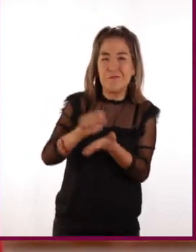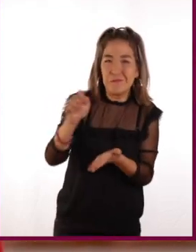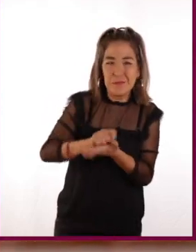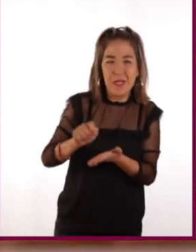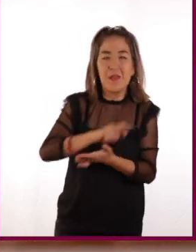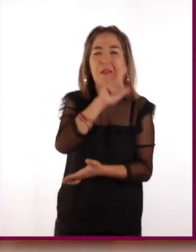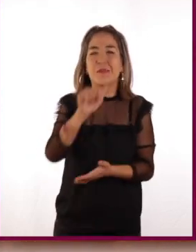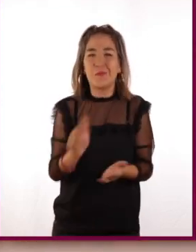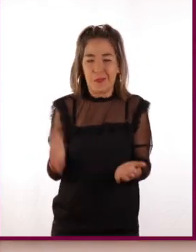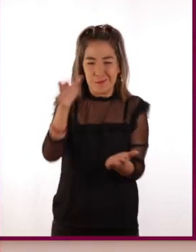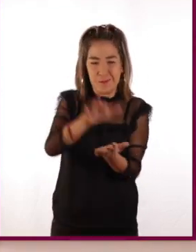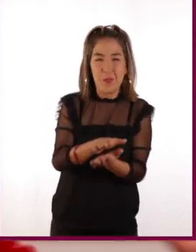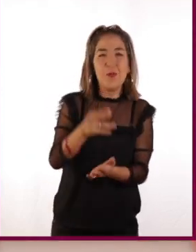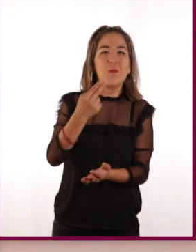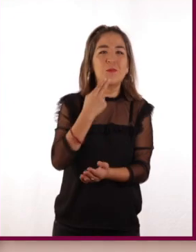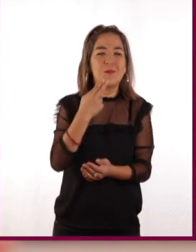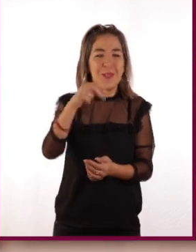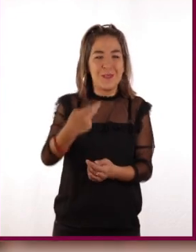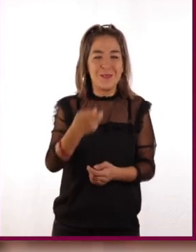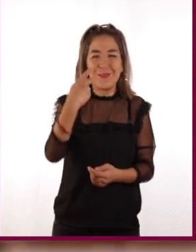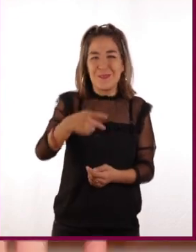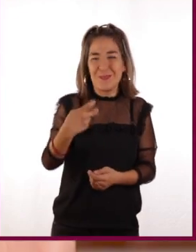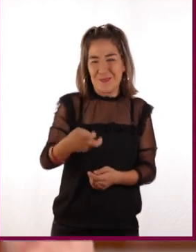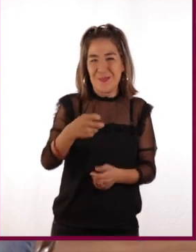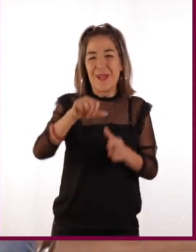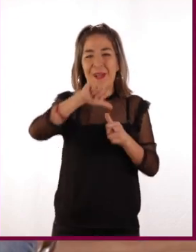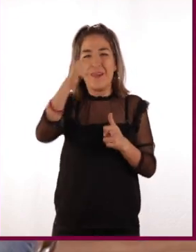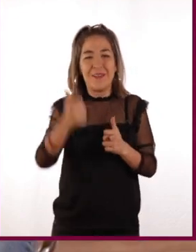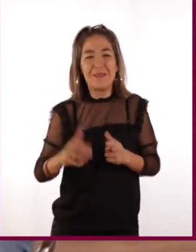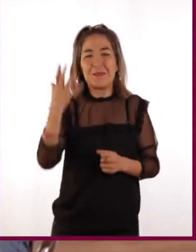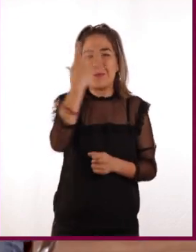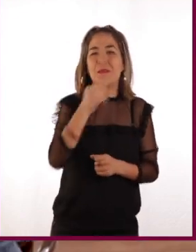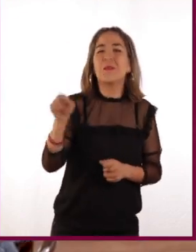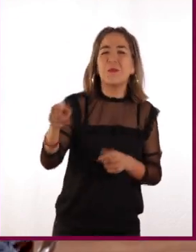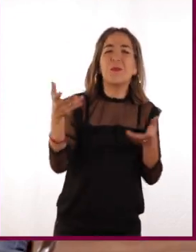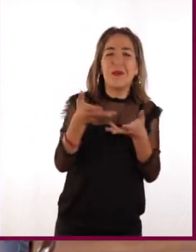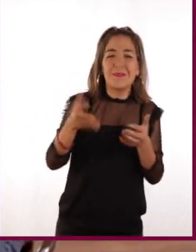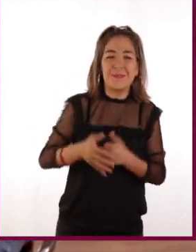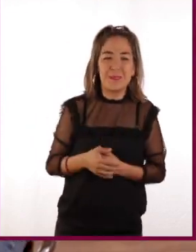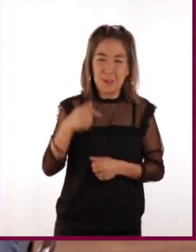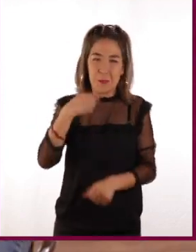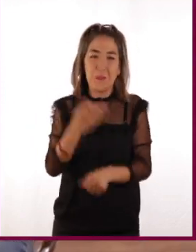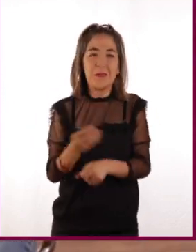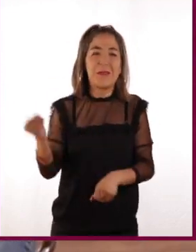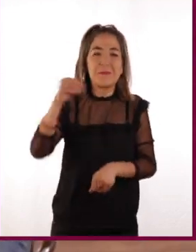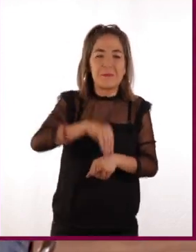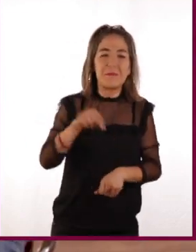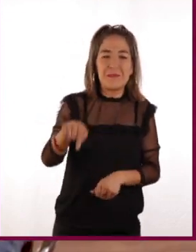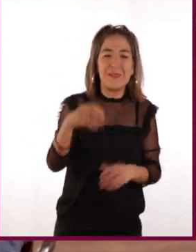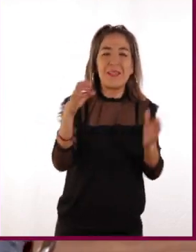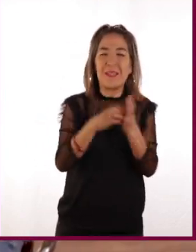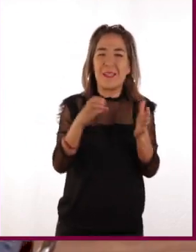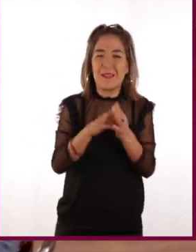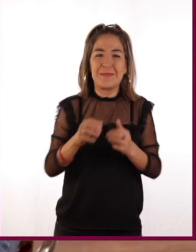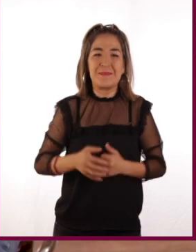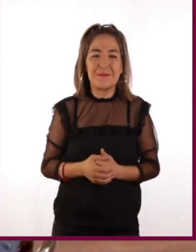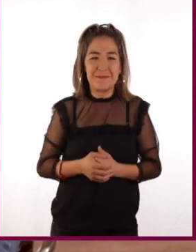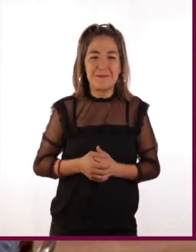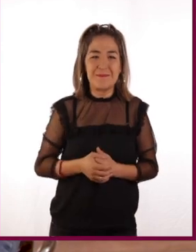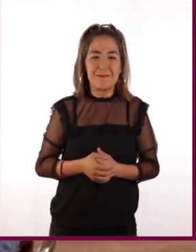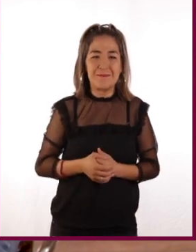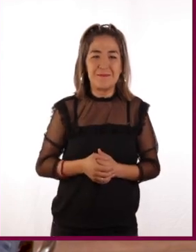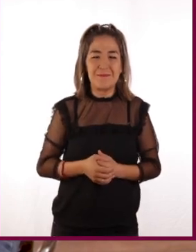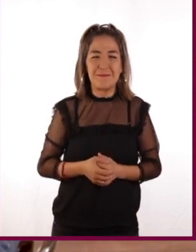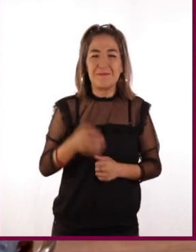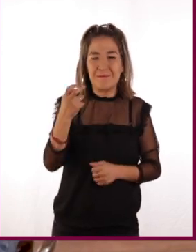tomar apuntes y luego le doy este uso artístico bello. Ah, muy bien. ¿Tú qué hiciste? Pues yo plasmé el patrón sobre esta caja,